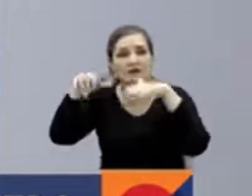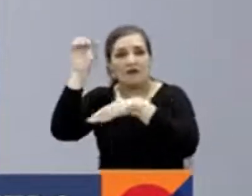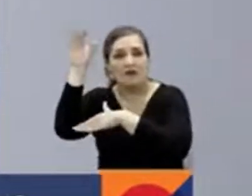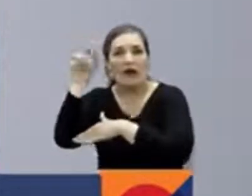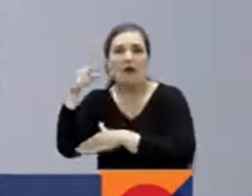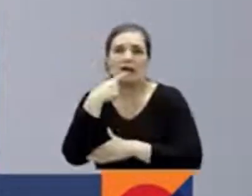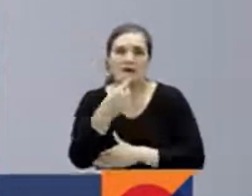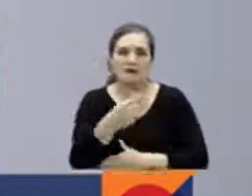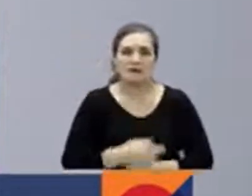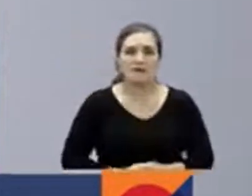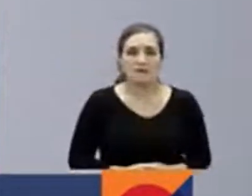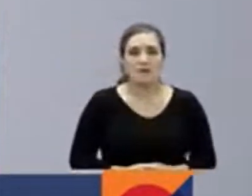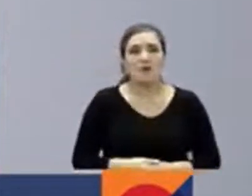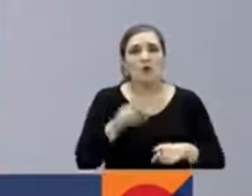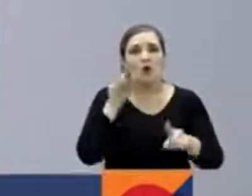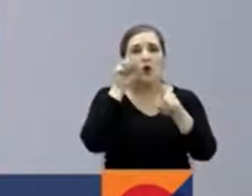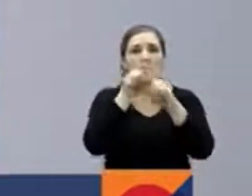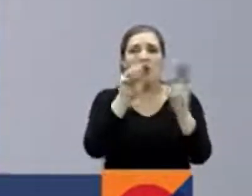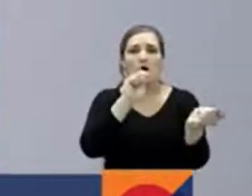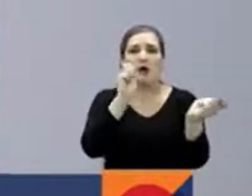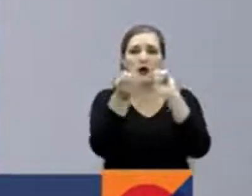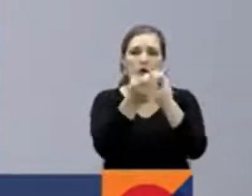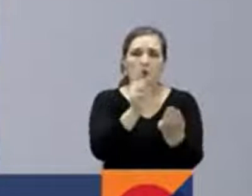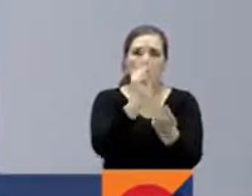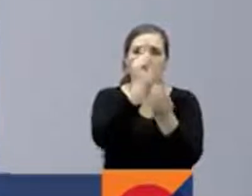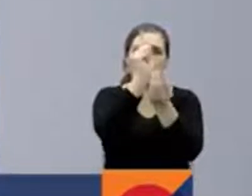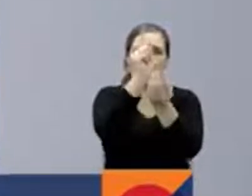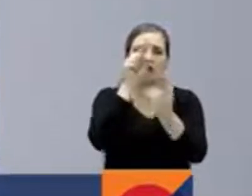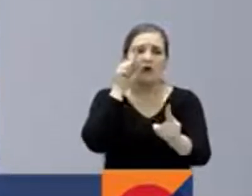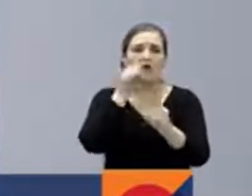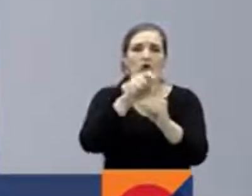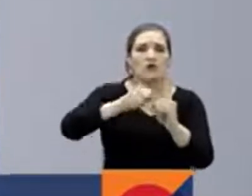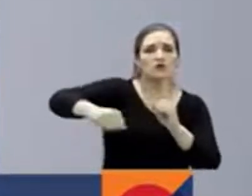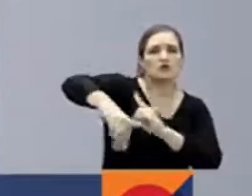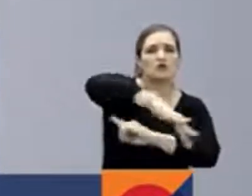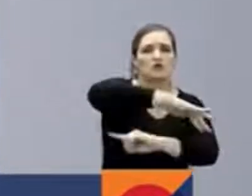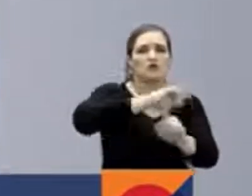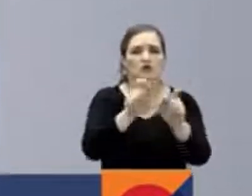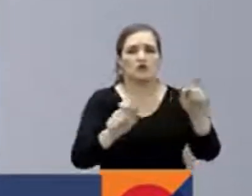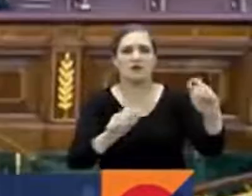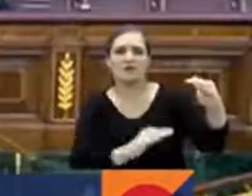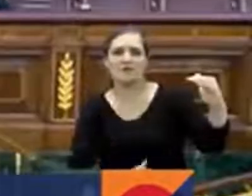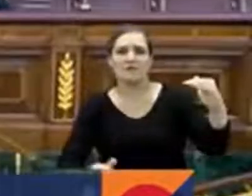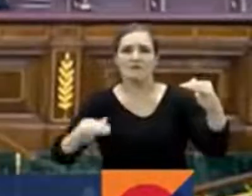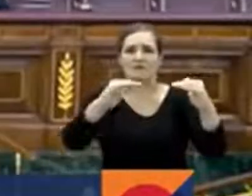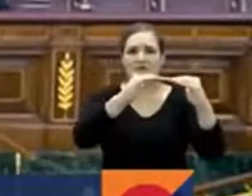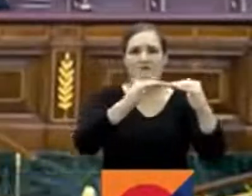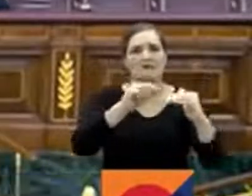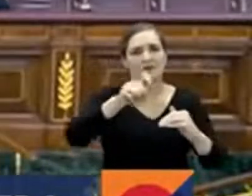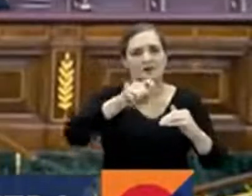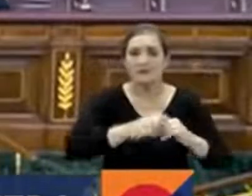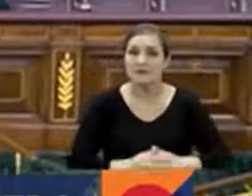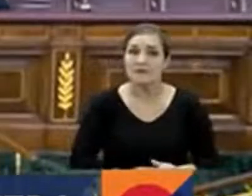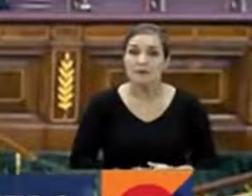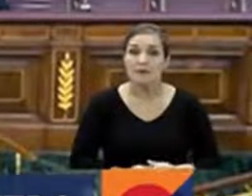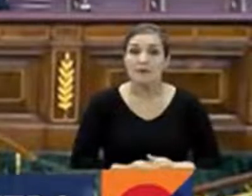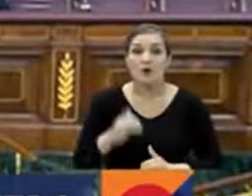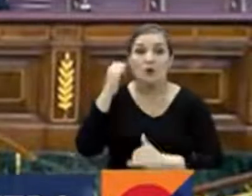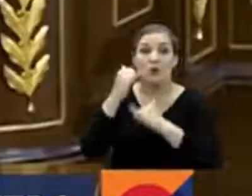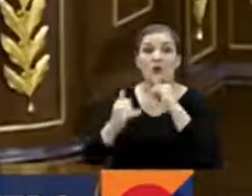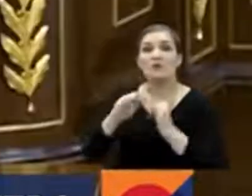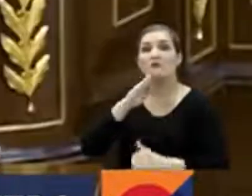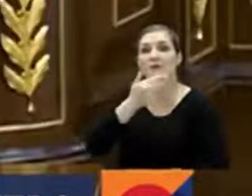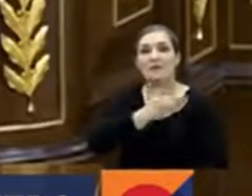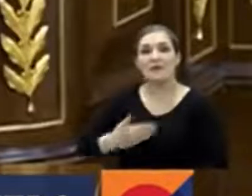favor de un cambio político y de una sociedad más igualitaria. Finalmente, el presidente del gobierno